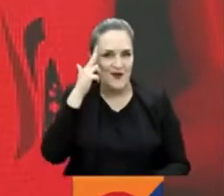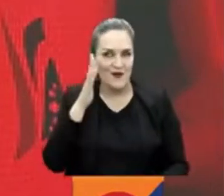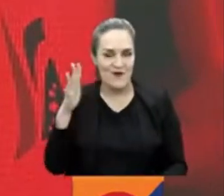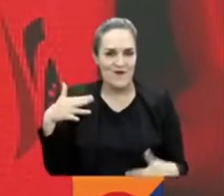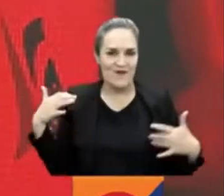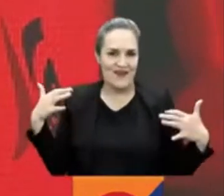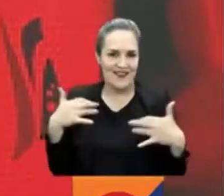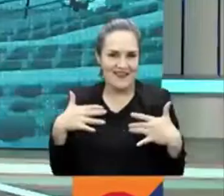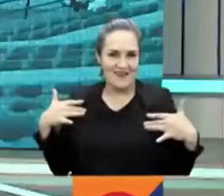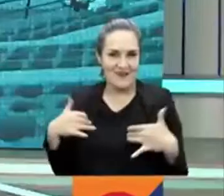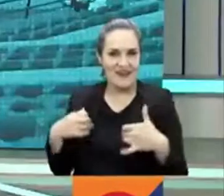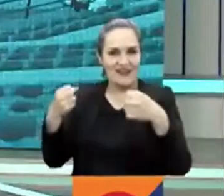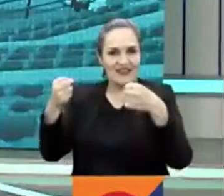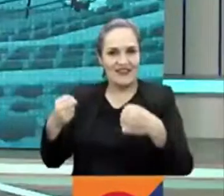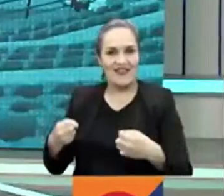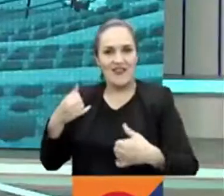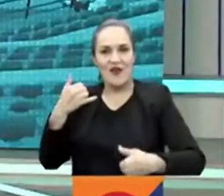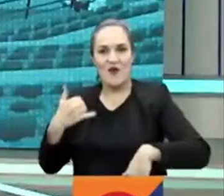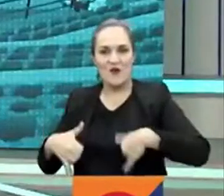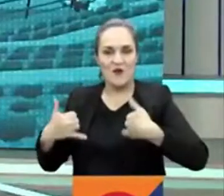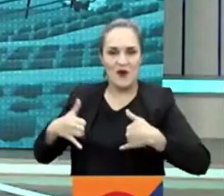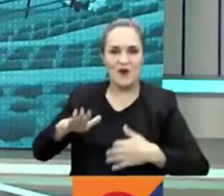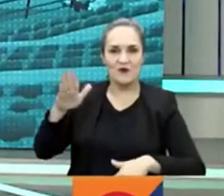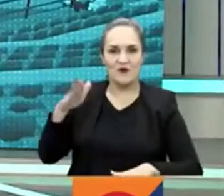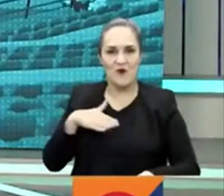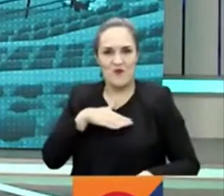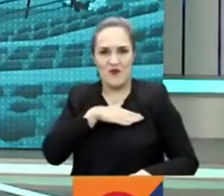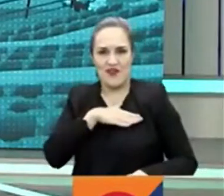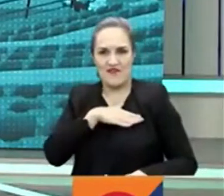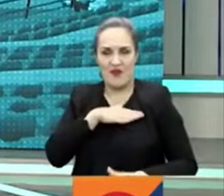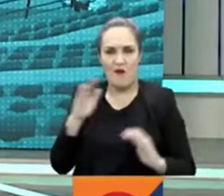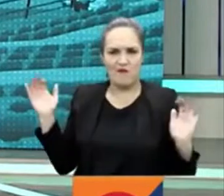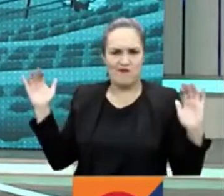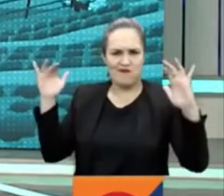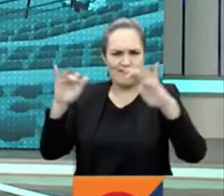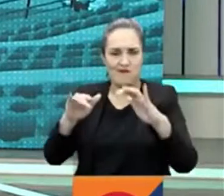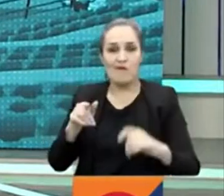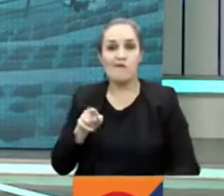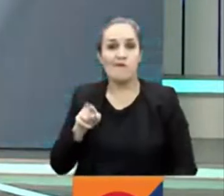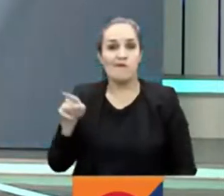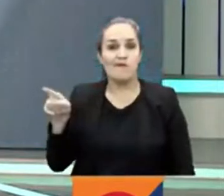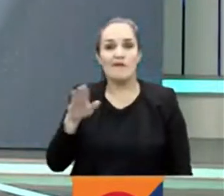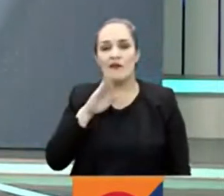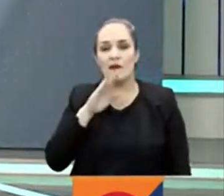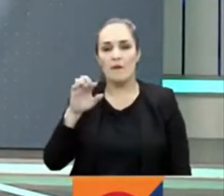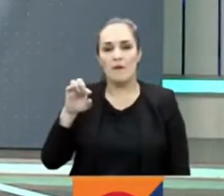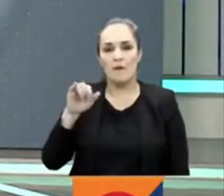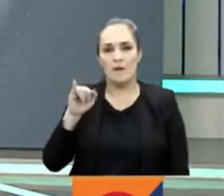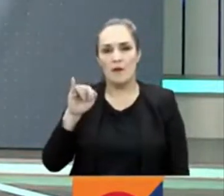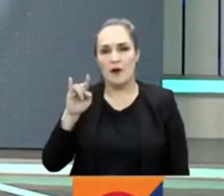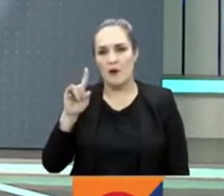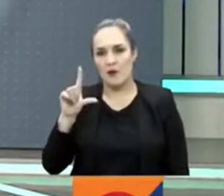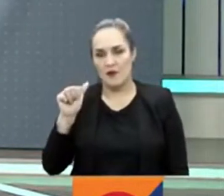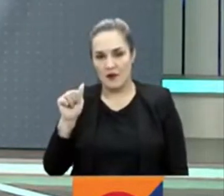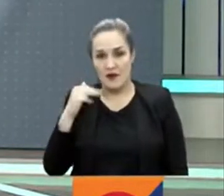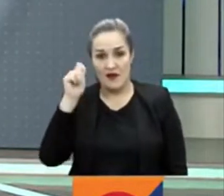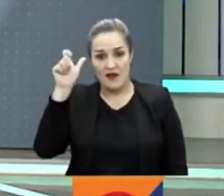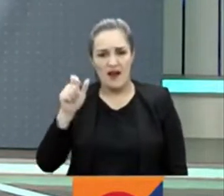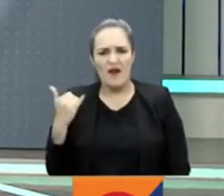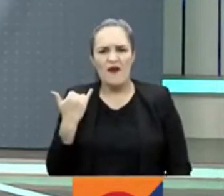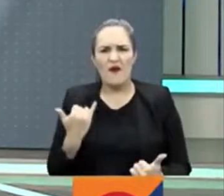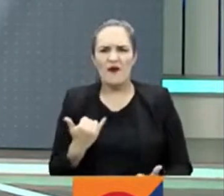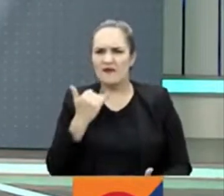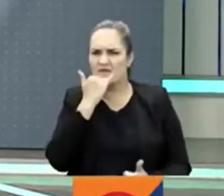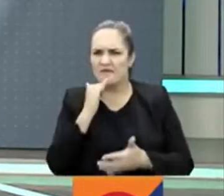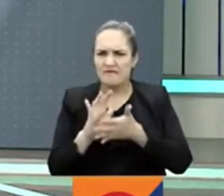Valledupar, la sede de los Juegos Bolivarianos, donde se encuentra Paula Fresneda, que nos tiene todos los detalles de lo que sucedió hoy. Paula,